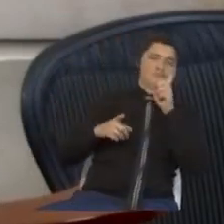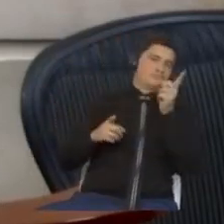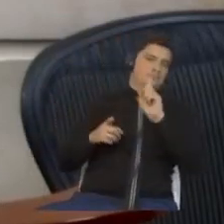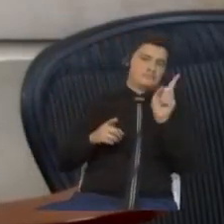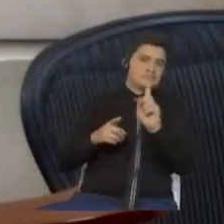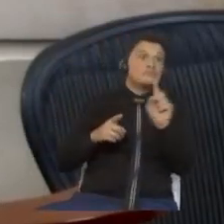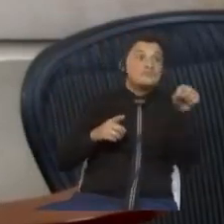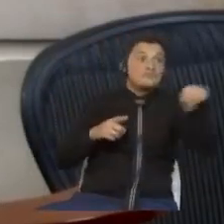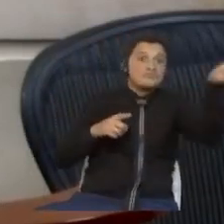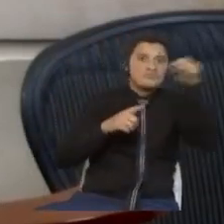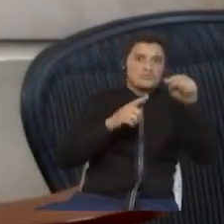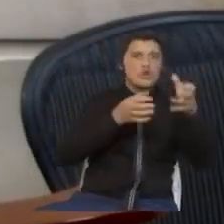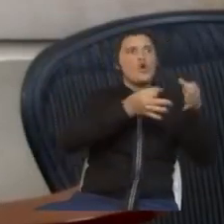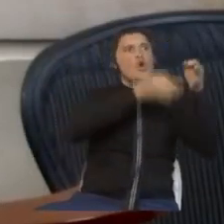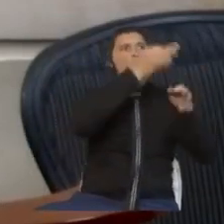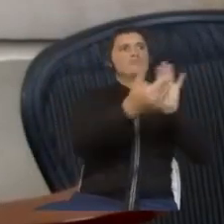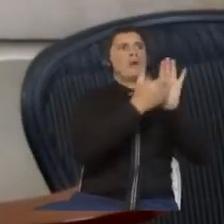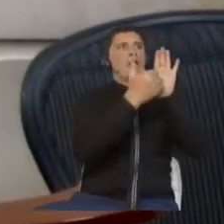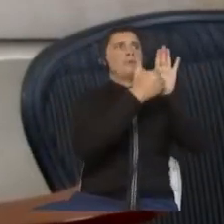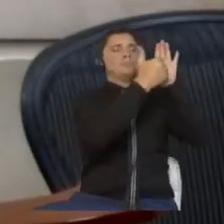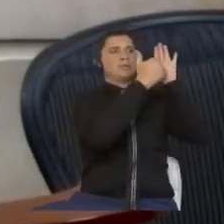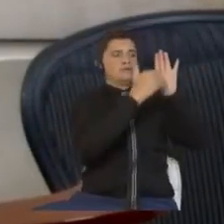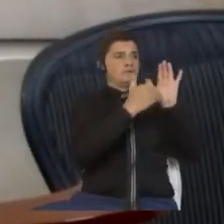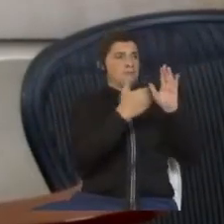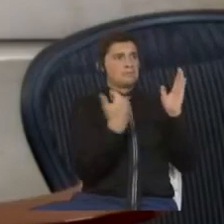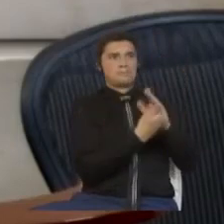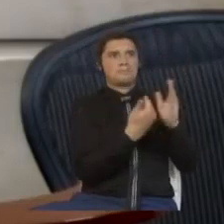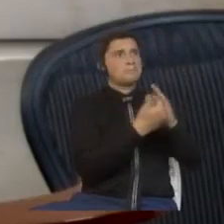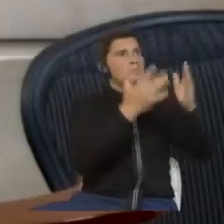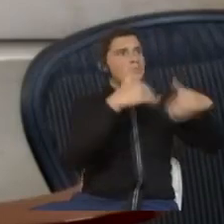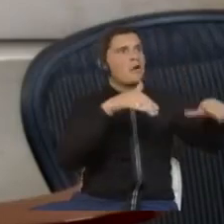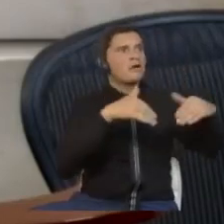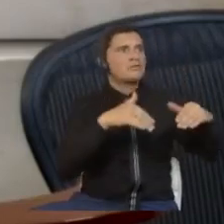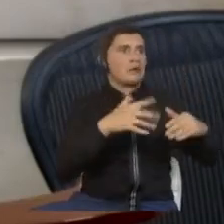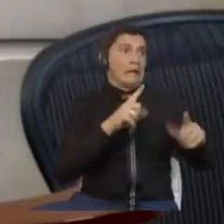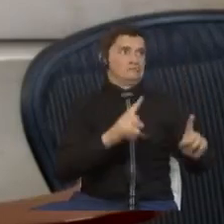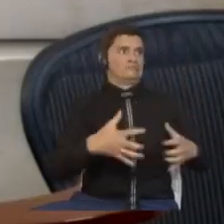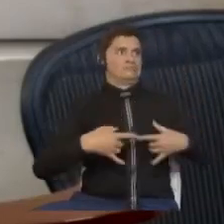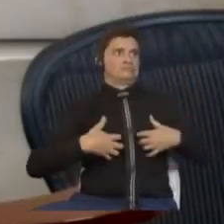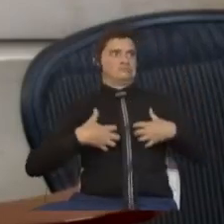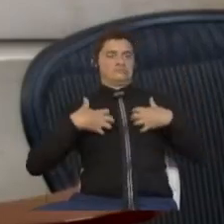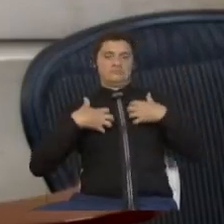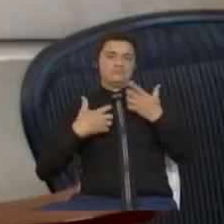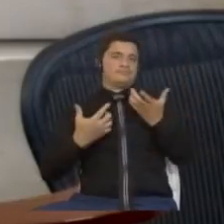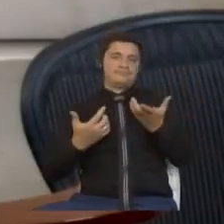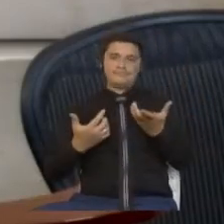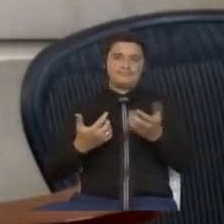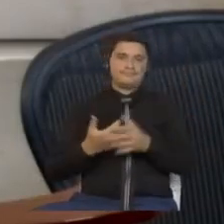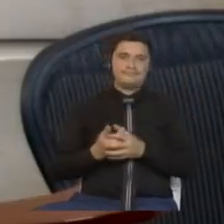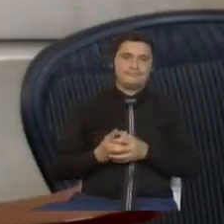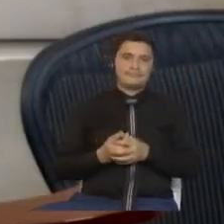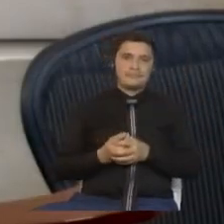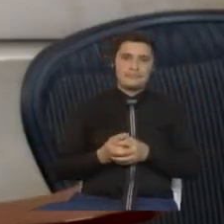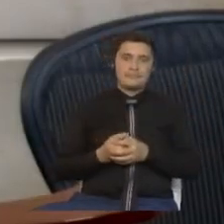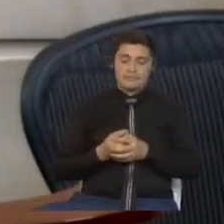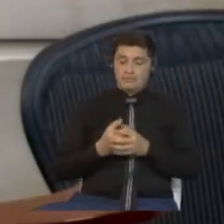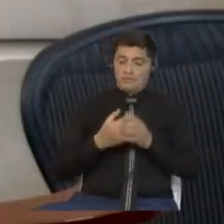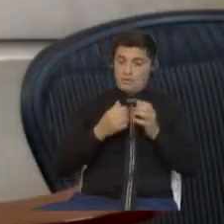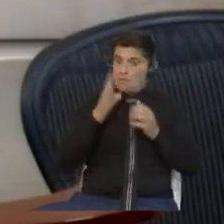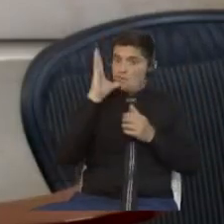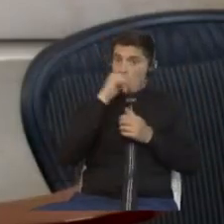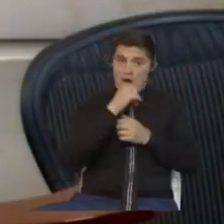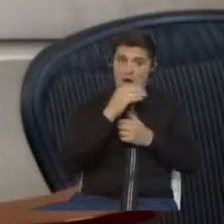de los detractores la mayoría de veces infundadas no existe ninguna posibilidad de